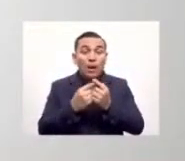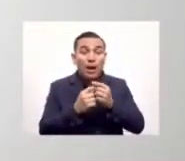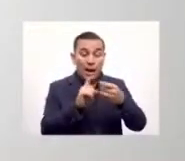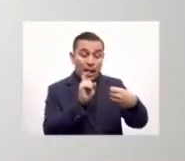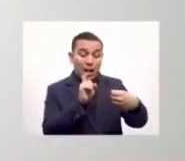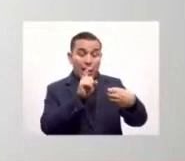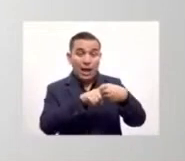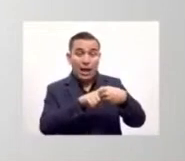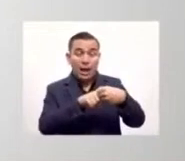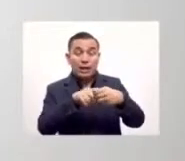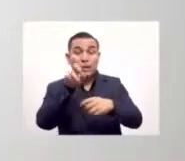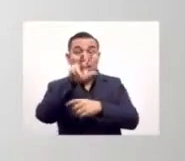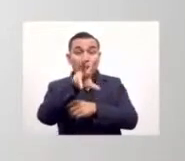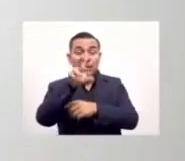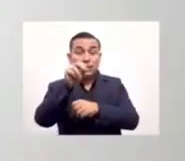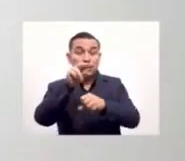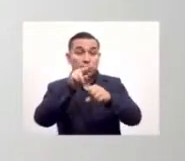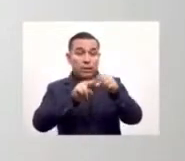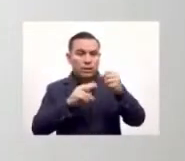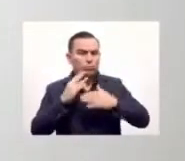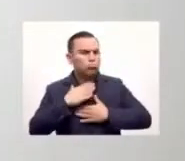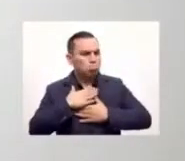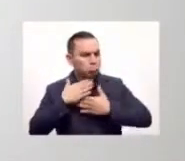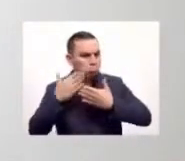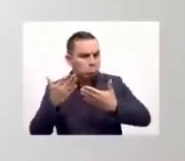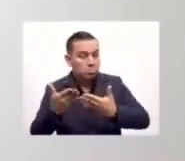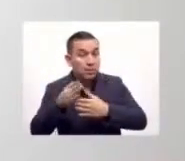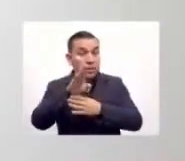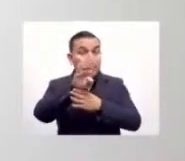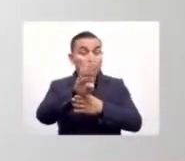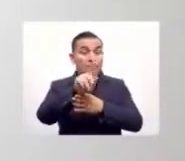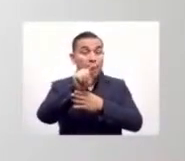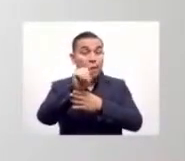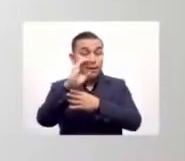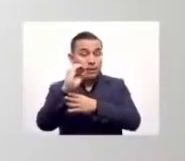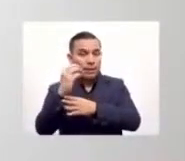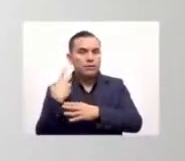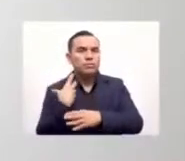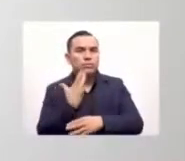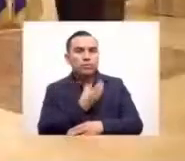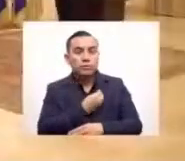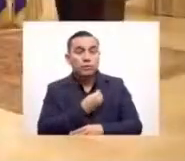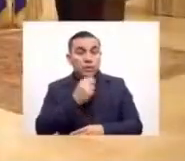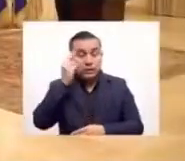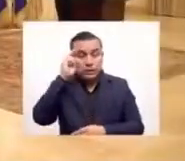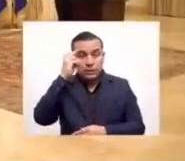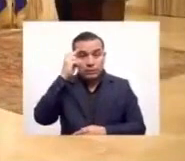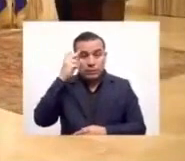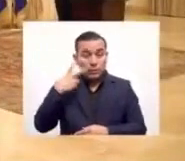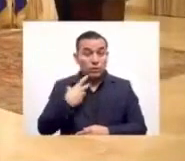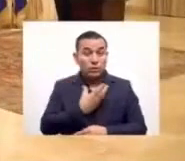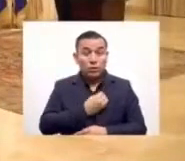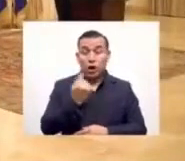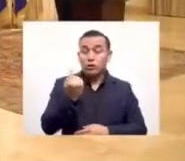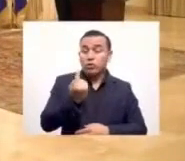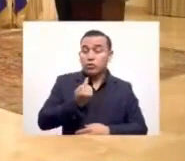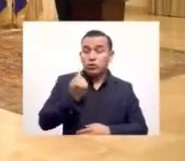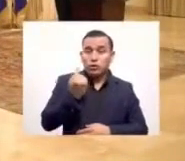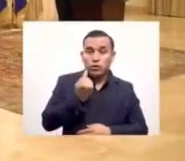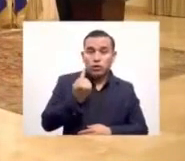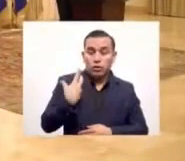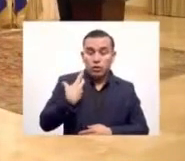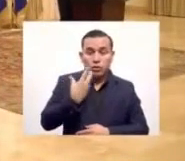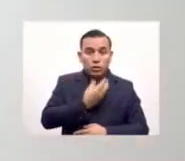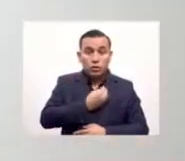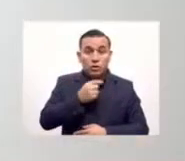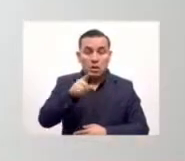pregunta. ¿Cómo van a reaccionar las organizaciones que se benefician de tener países dolarizados? Yo creo